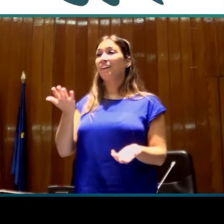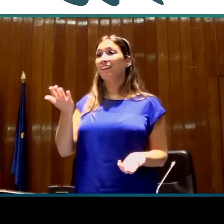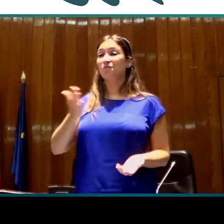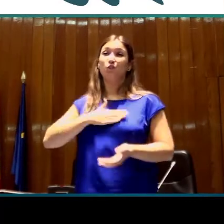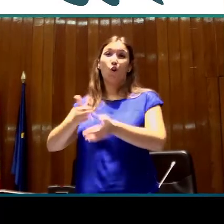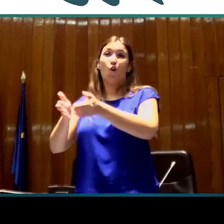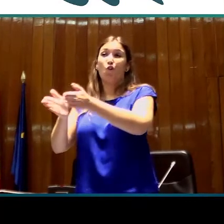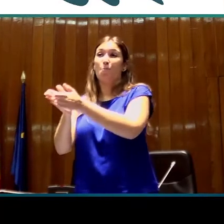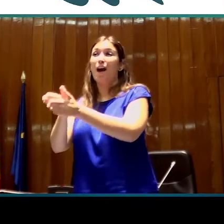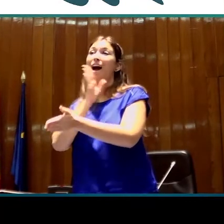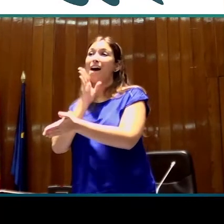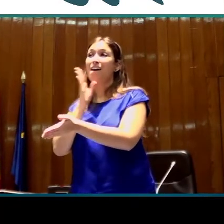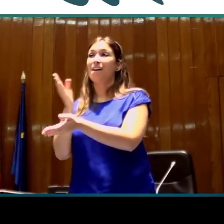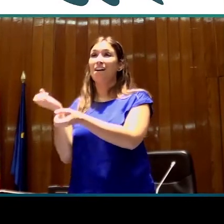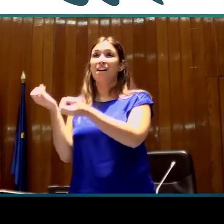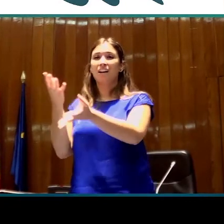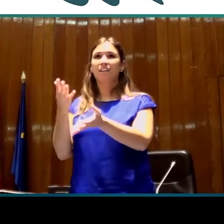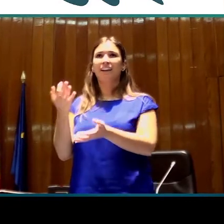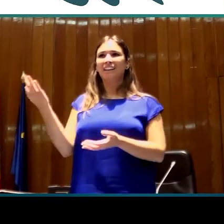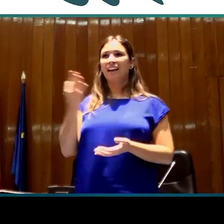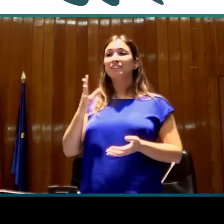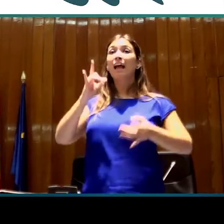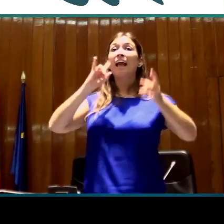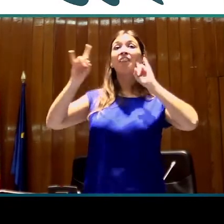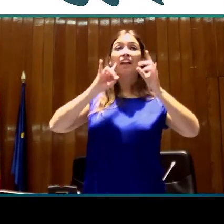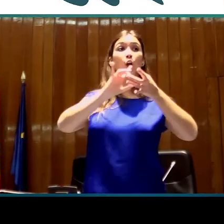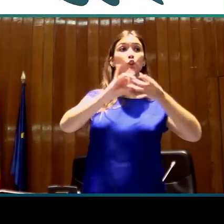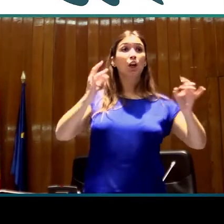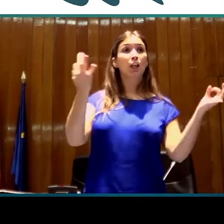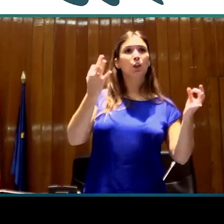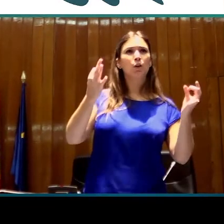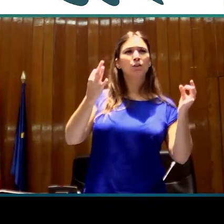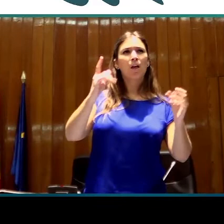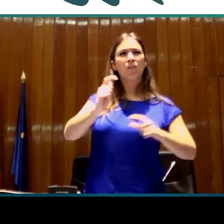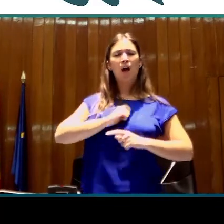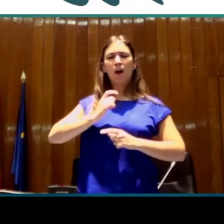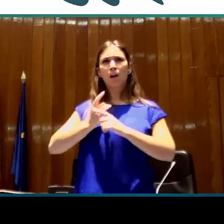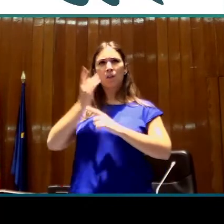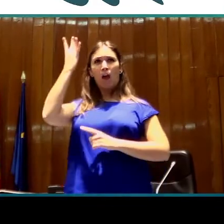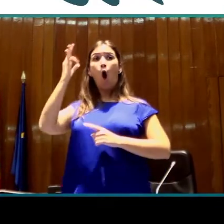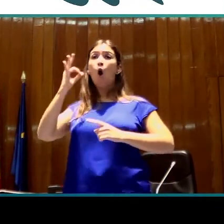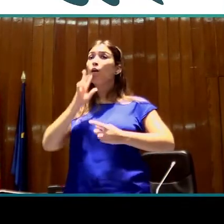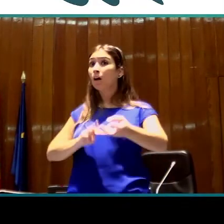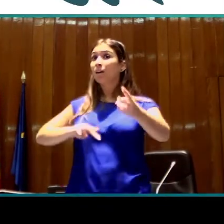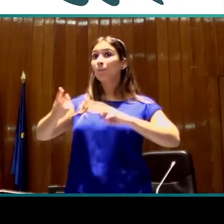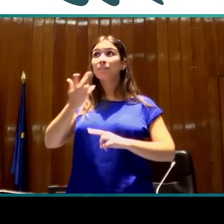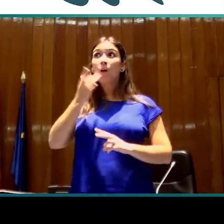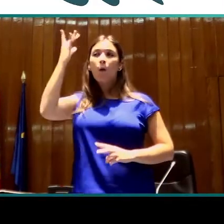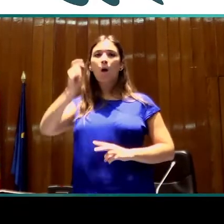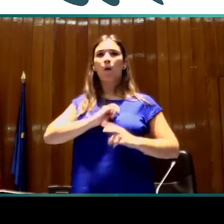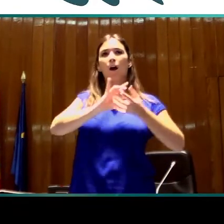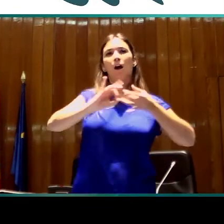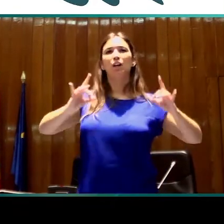nuestro compañero, ir desde la cadena de sonidos hasta una idea o desde una idea a una cadena de sonidos.